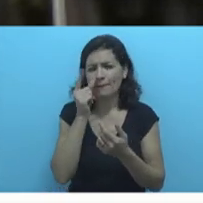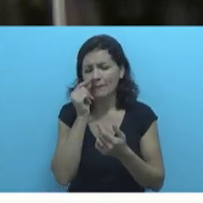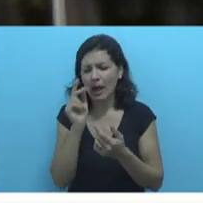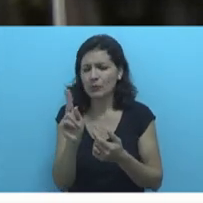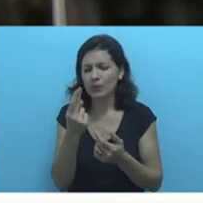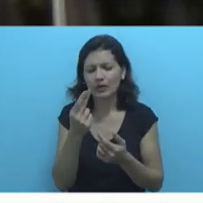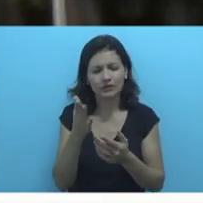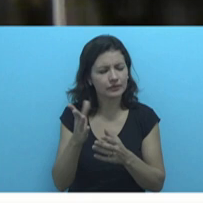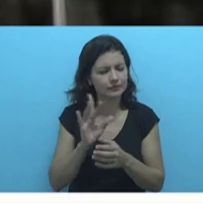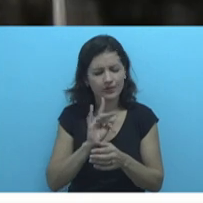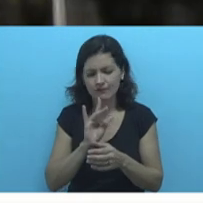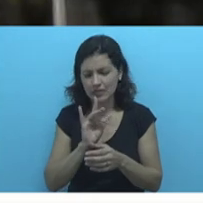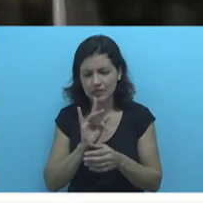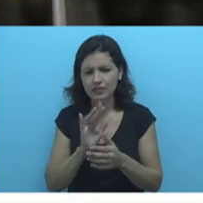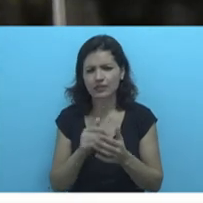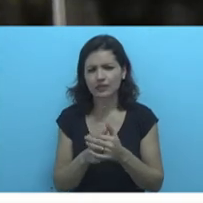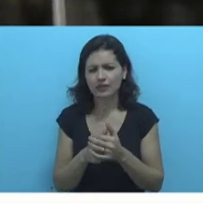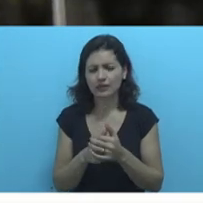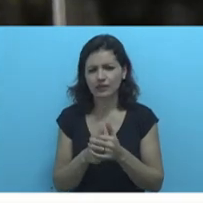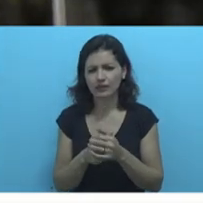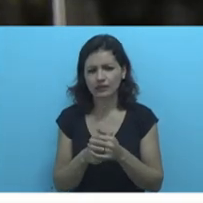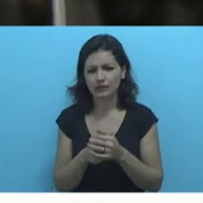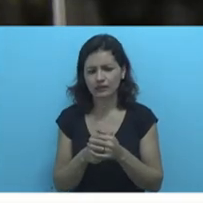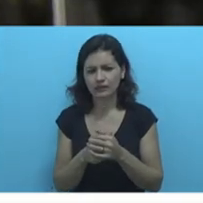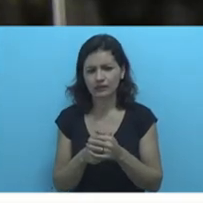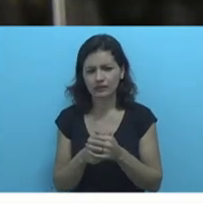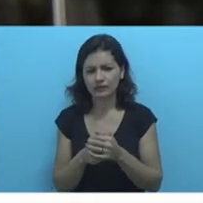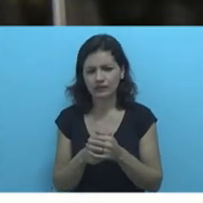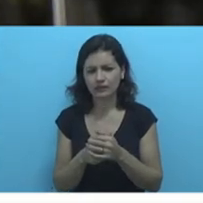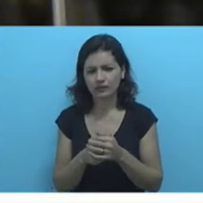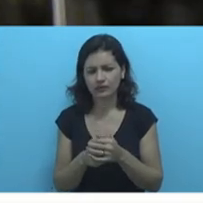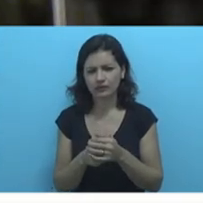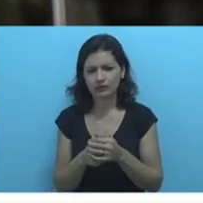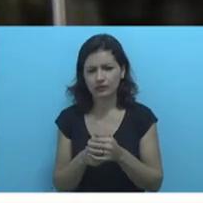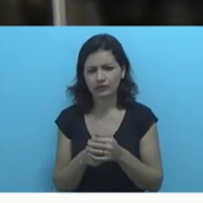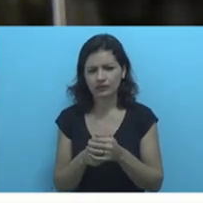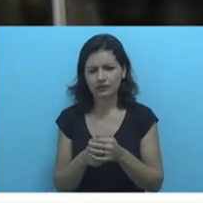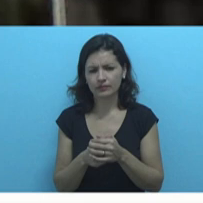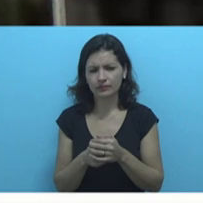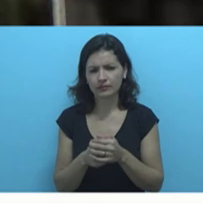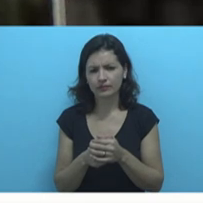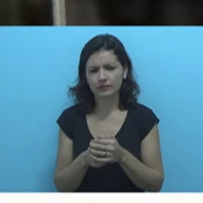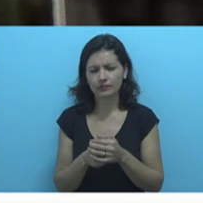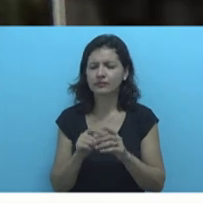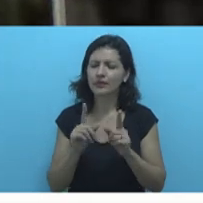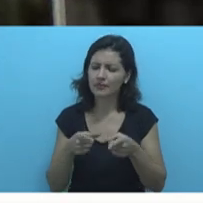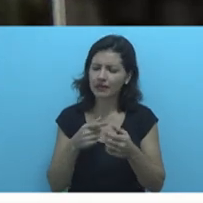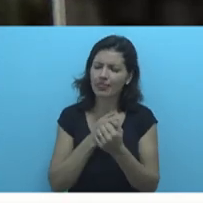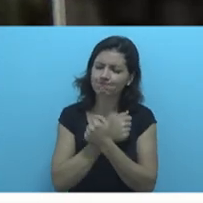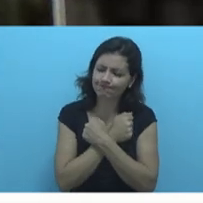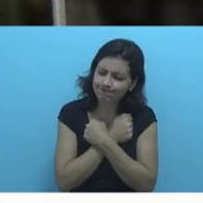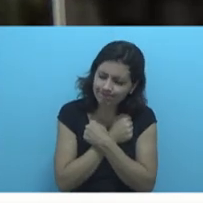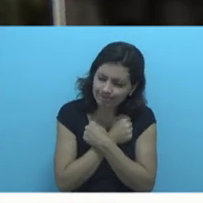esos chicos están pasando, así que les quiero mandar un fuerte abrazo a la distancia y un gran, gran,